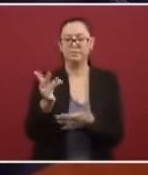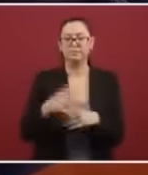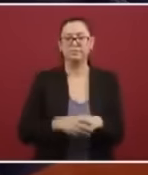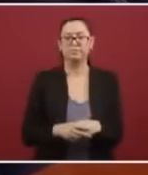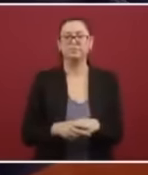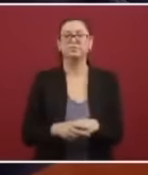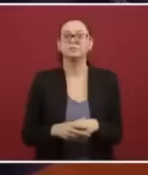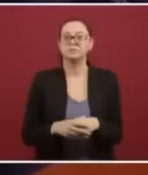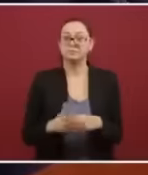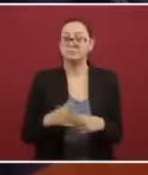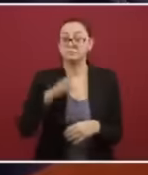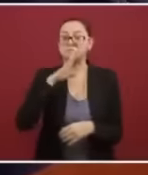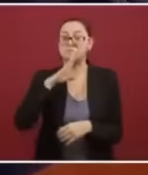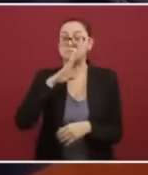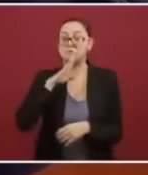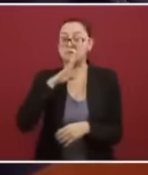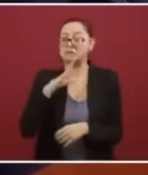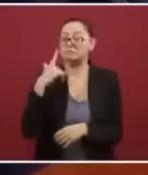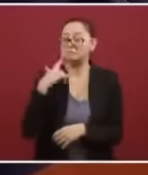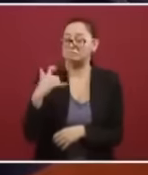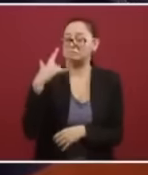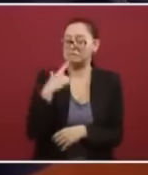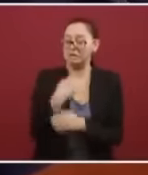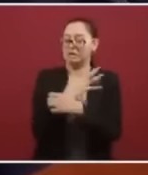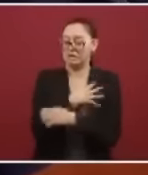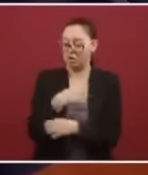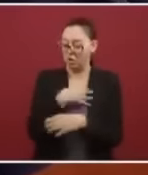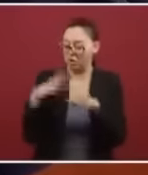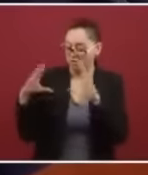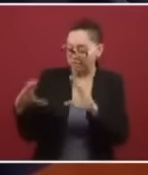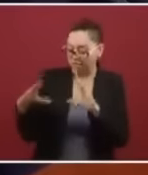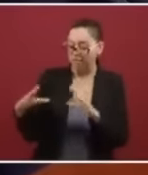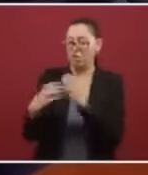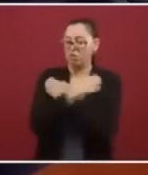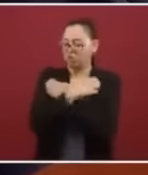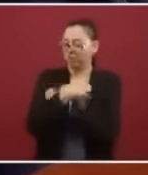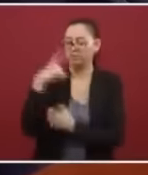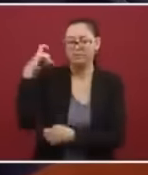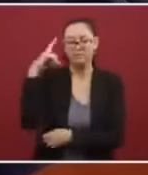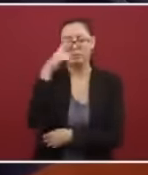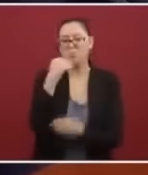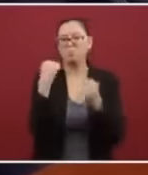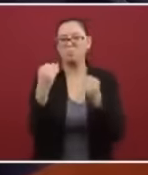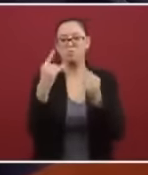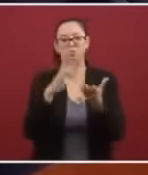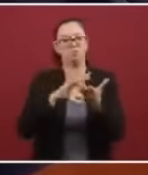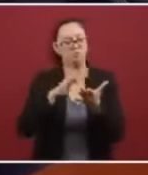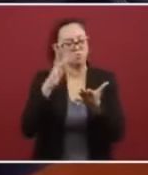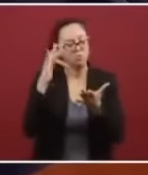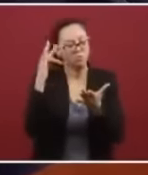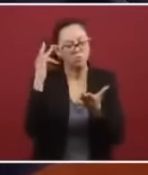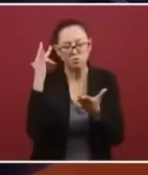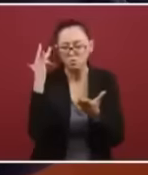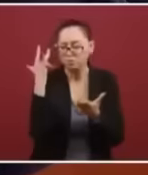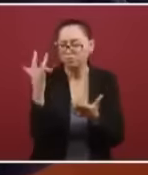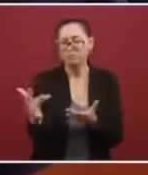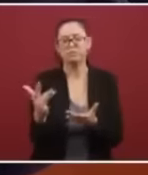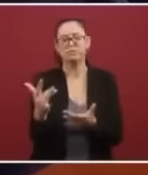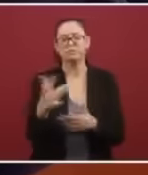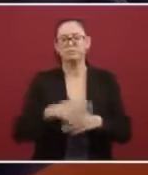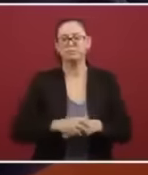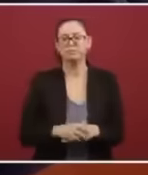cuesta trabajo ser madre, educar, guiar a los hijos. También agradezco infinitamente a